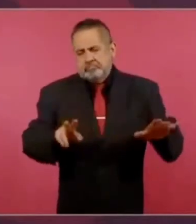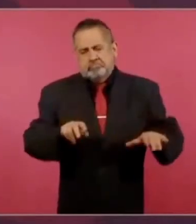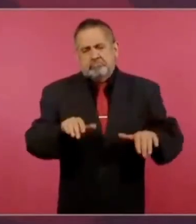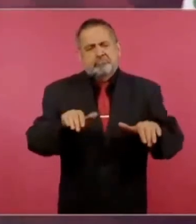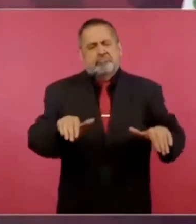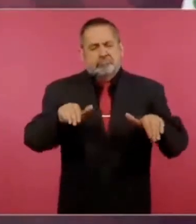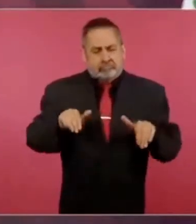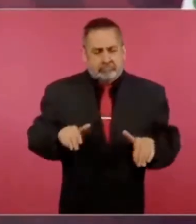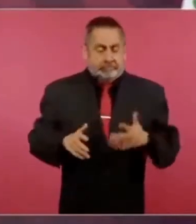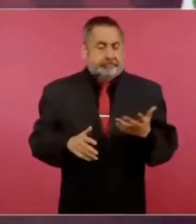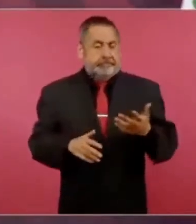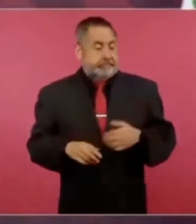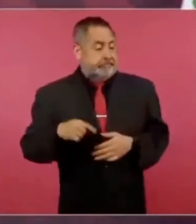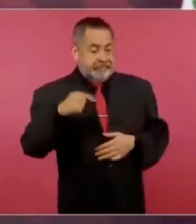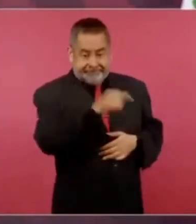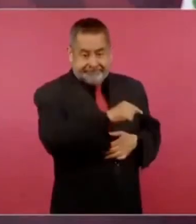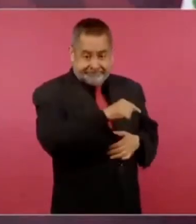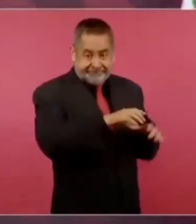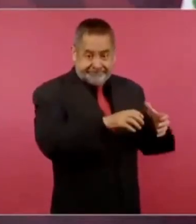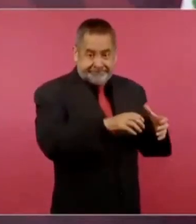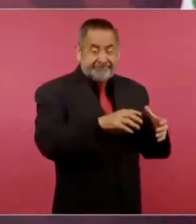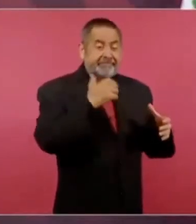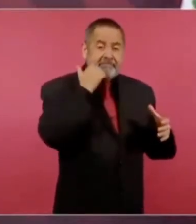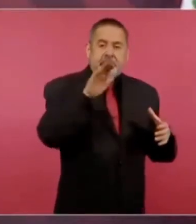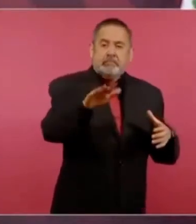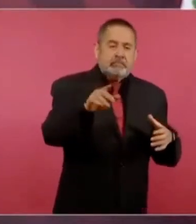Primero querían que declinara uno